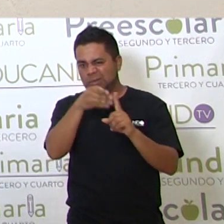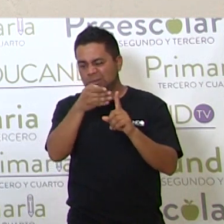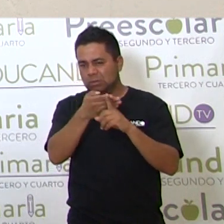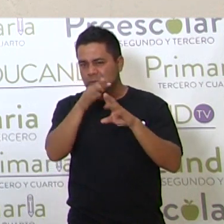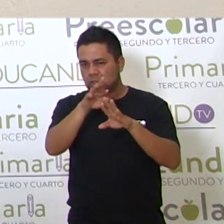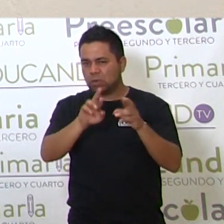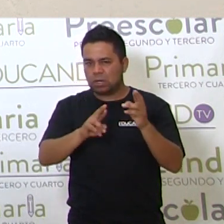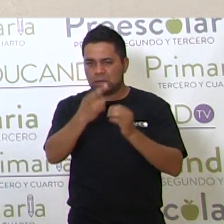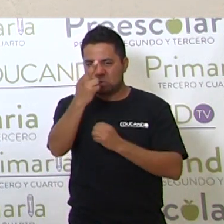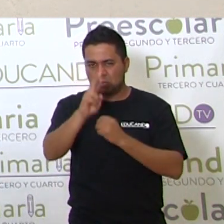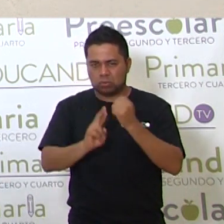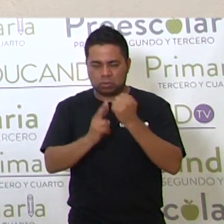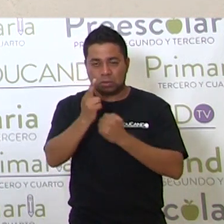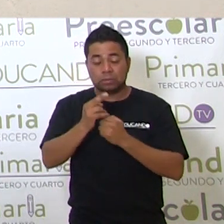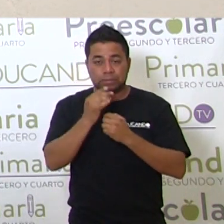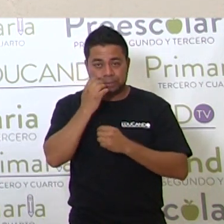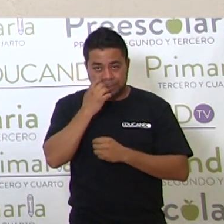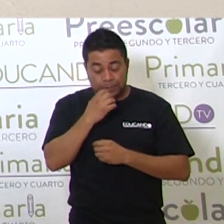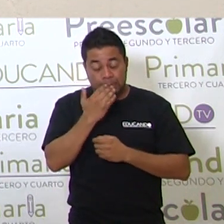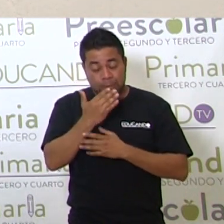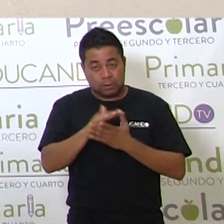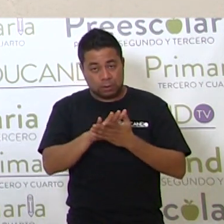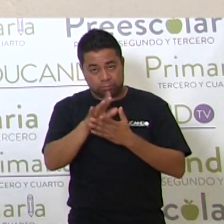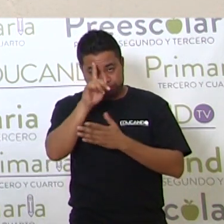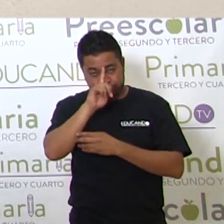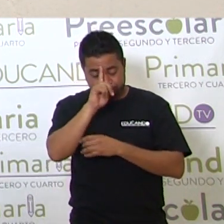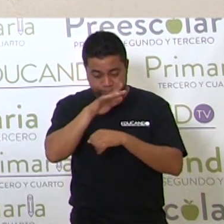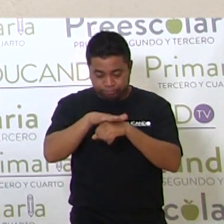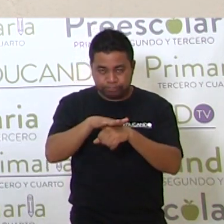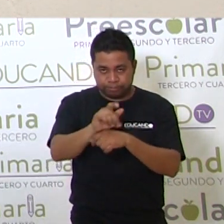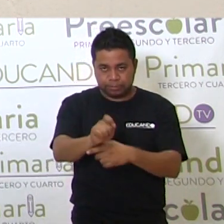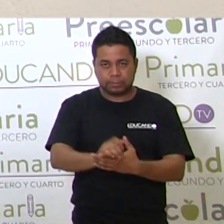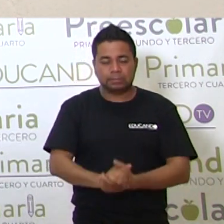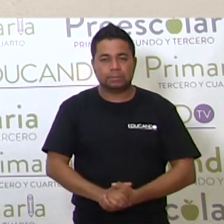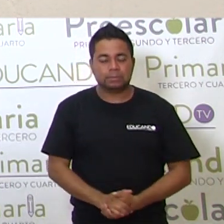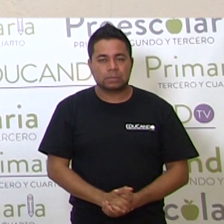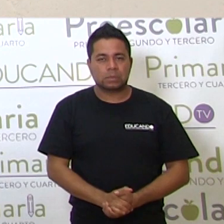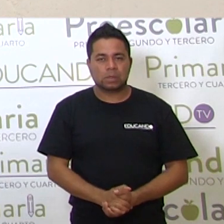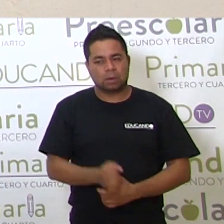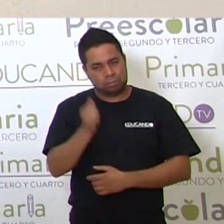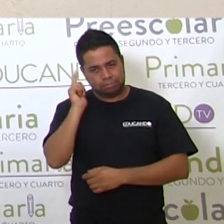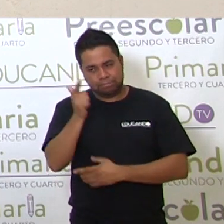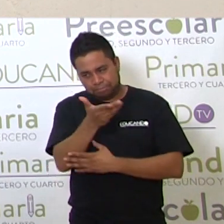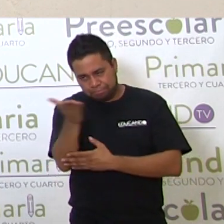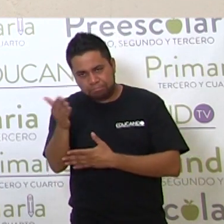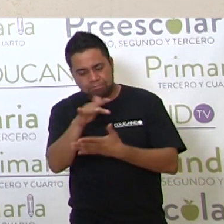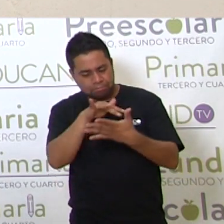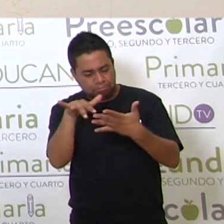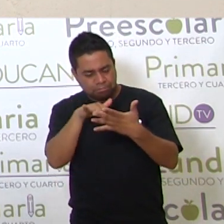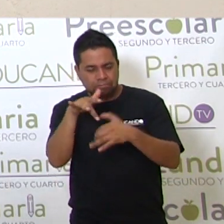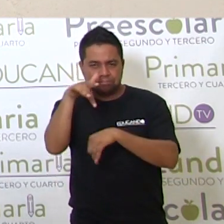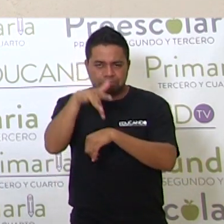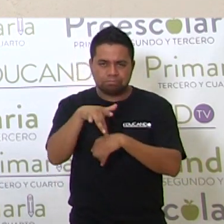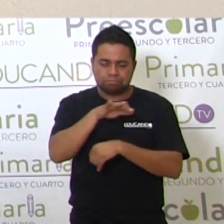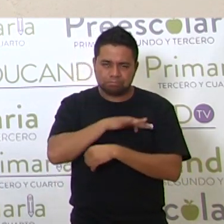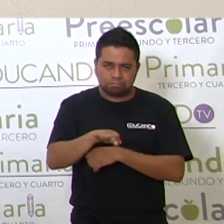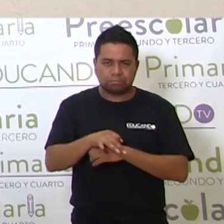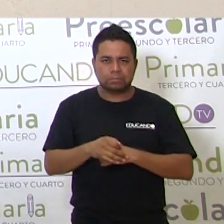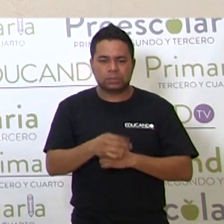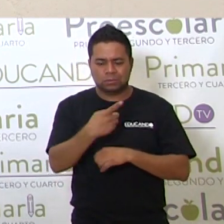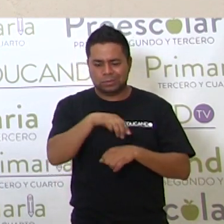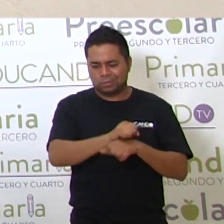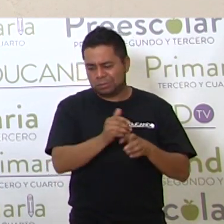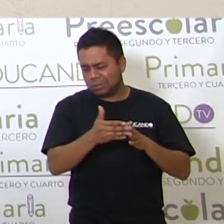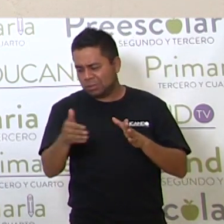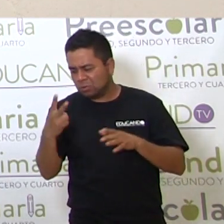revolucionarios. Bueno, pues hecha la recomendación, espero que algunos de ustedes la lean, la pueden leer en una semana,